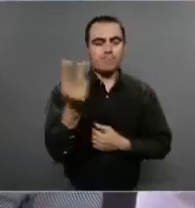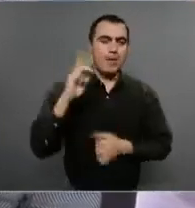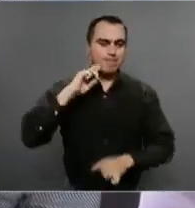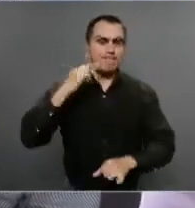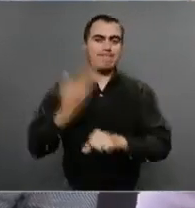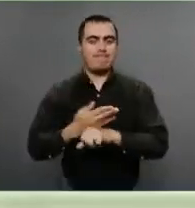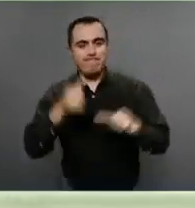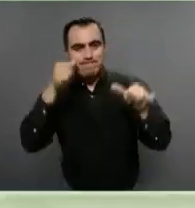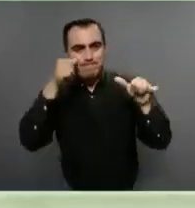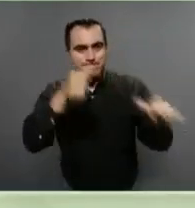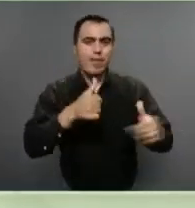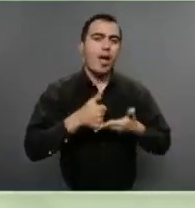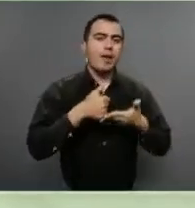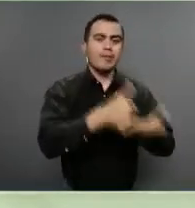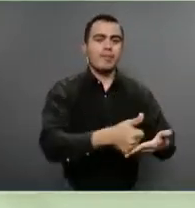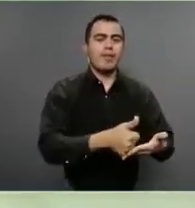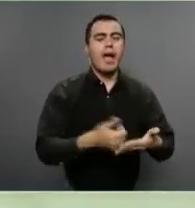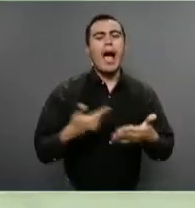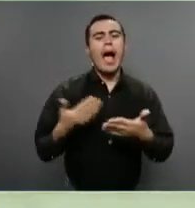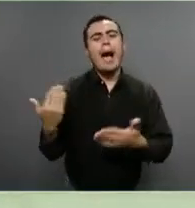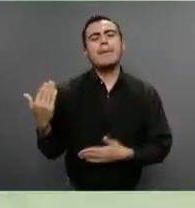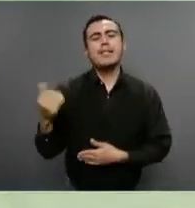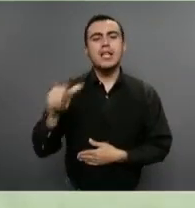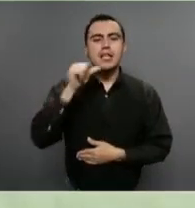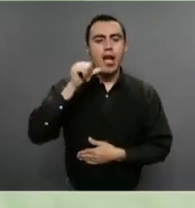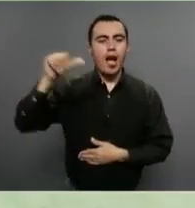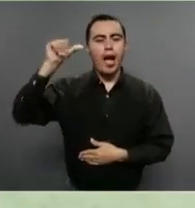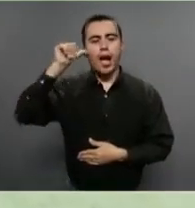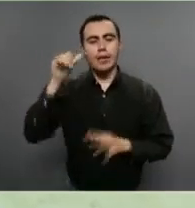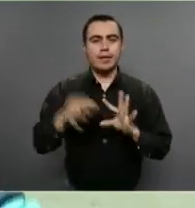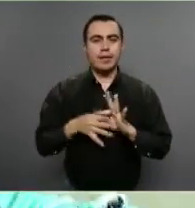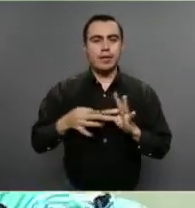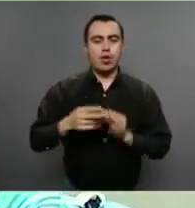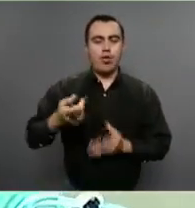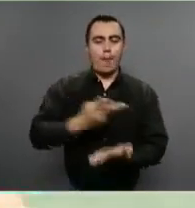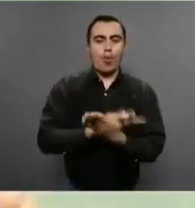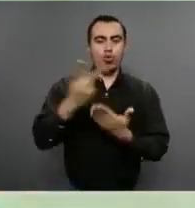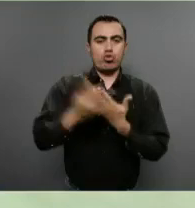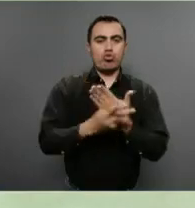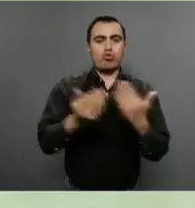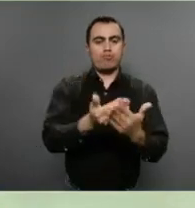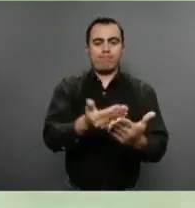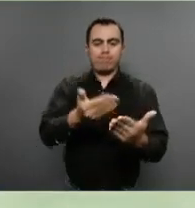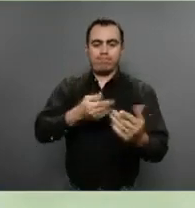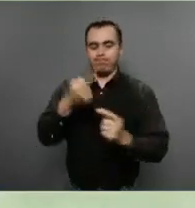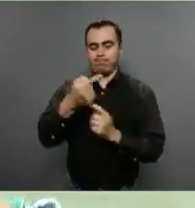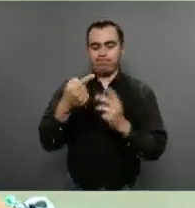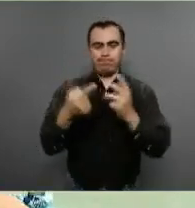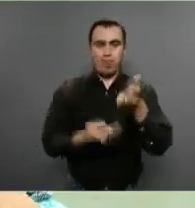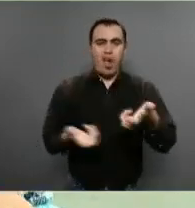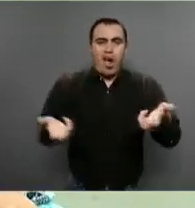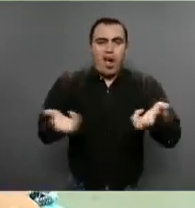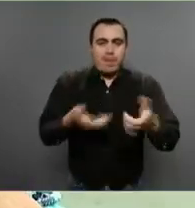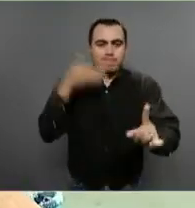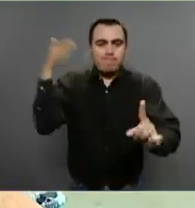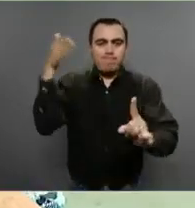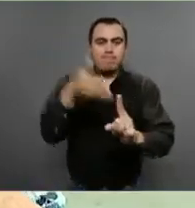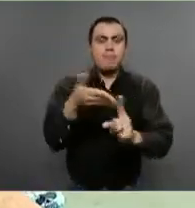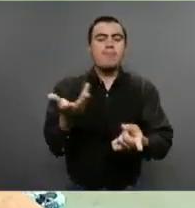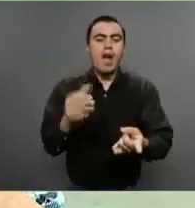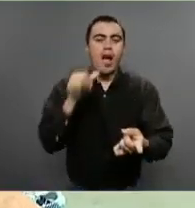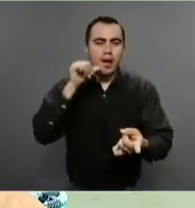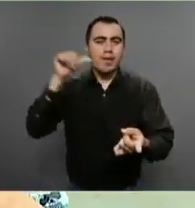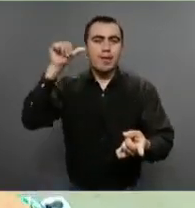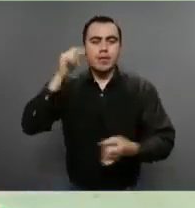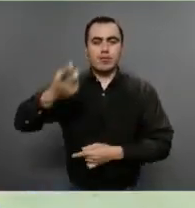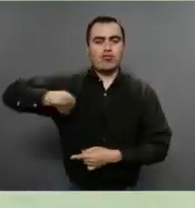su protocolo de acción hace el día de ayer. O sea, salieron dos días después que nosotros. Nosotros